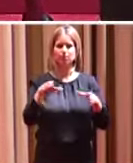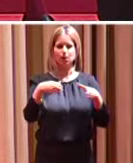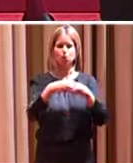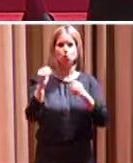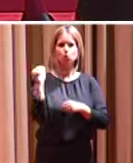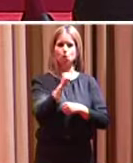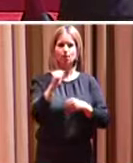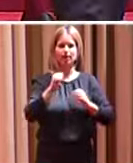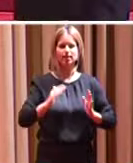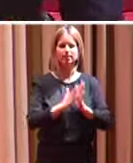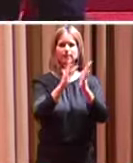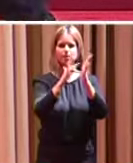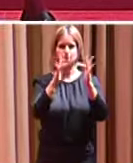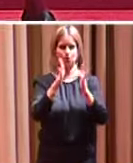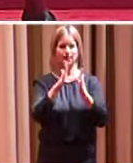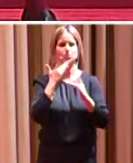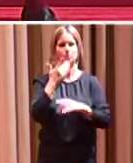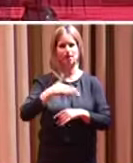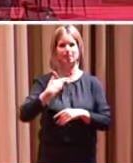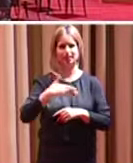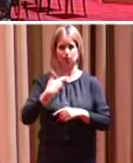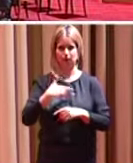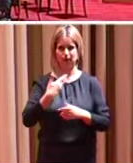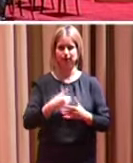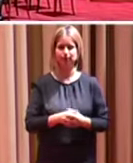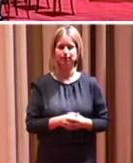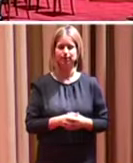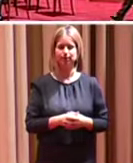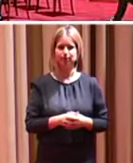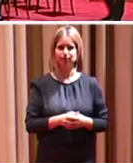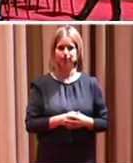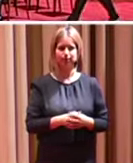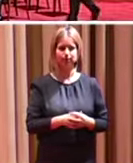Cofradía del Santísimo Cristo de la Misericordia.